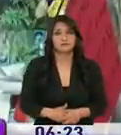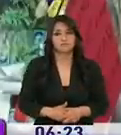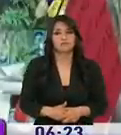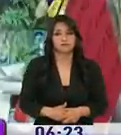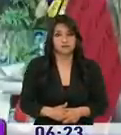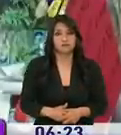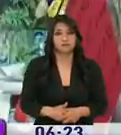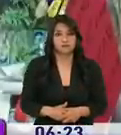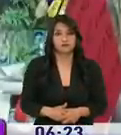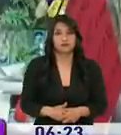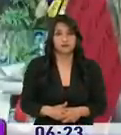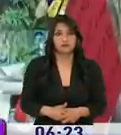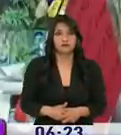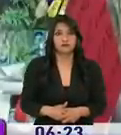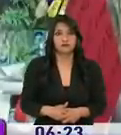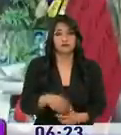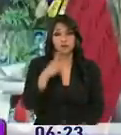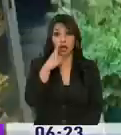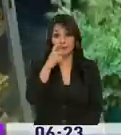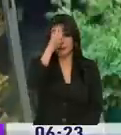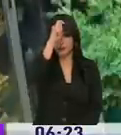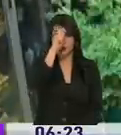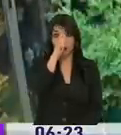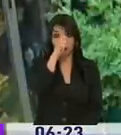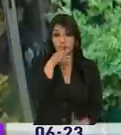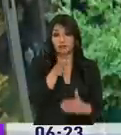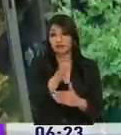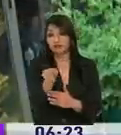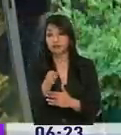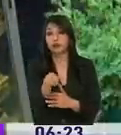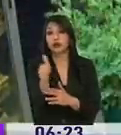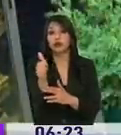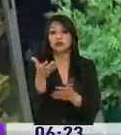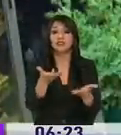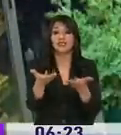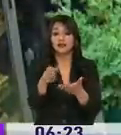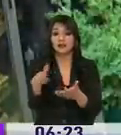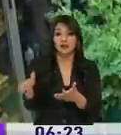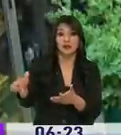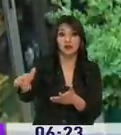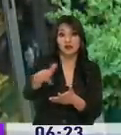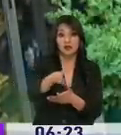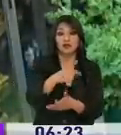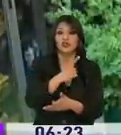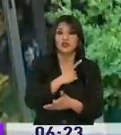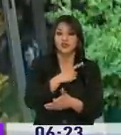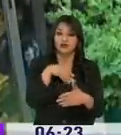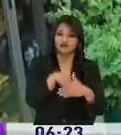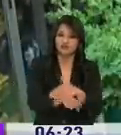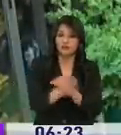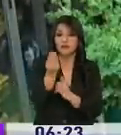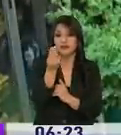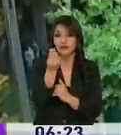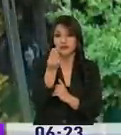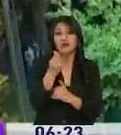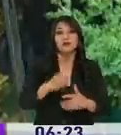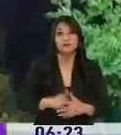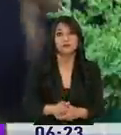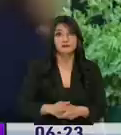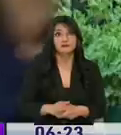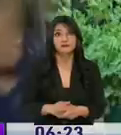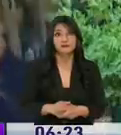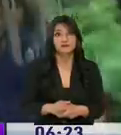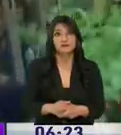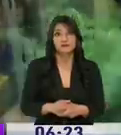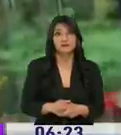todo eso ocurría, el sujeto de gorra ingresó a otro punto de la tienda donde los dueños guardaban el dinero y al verse